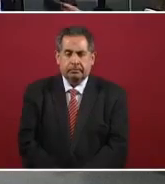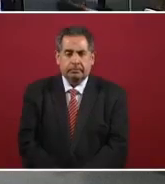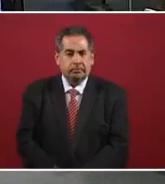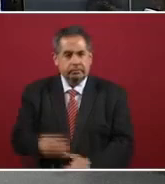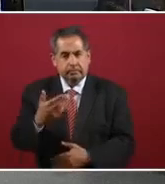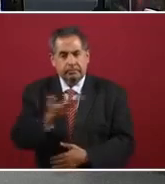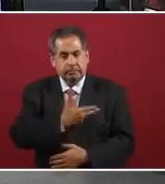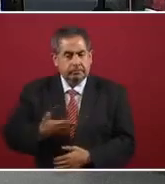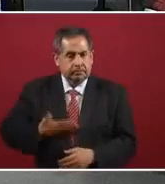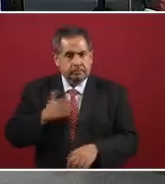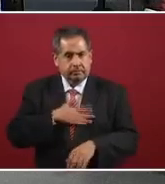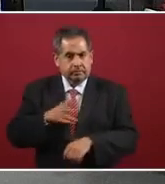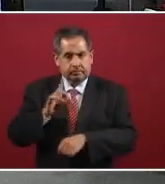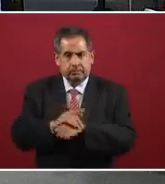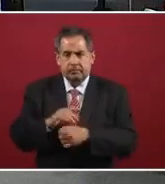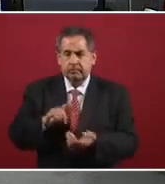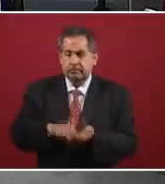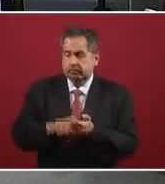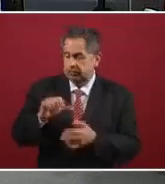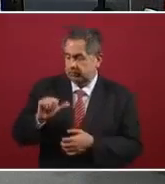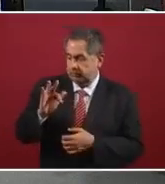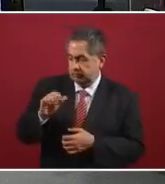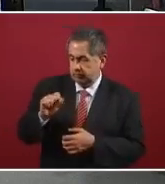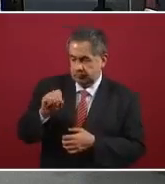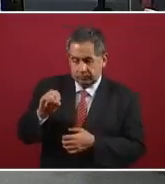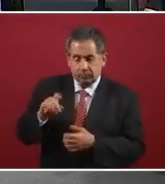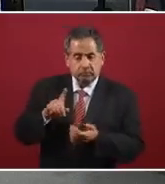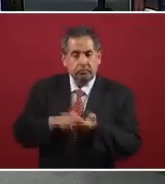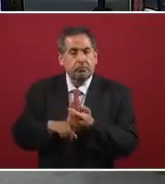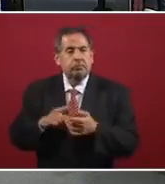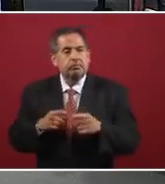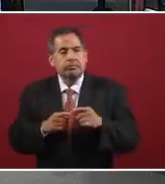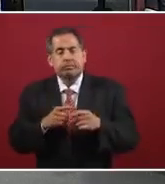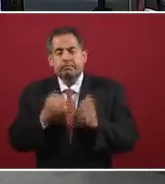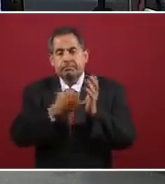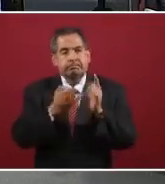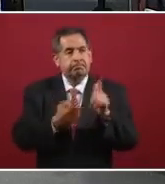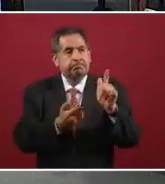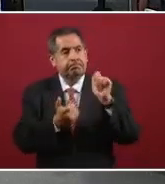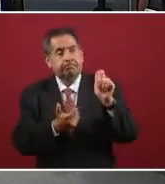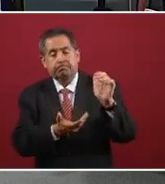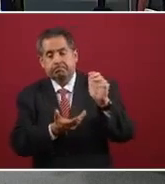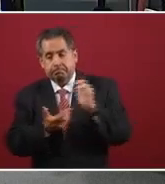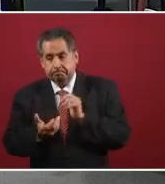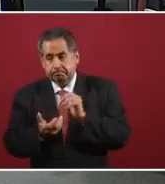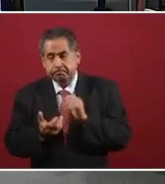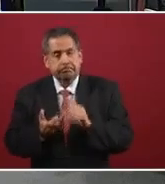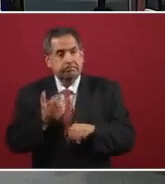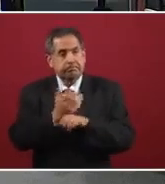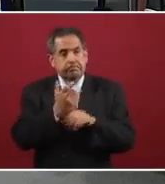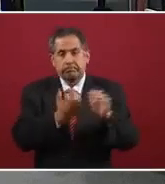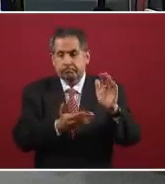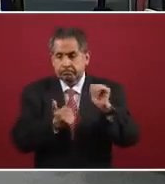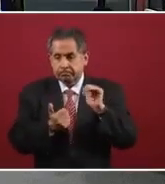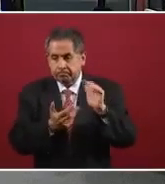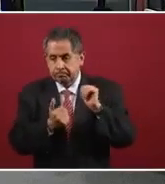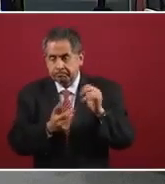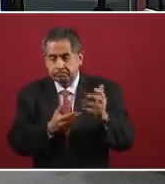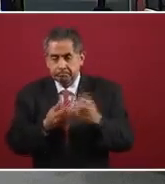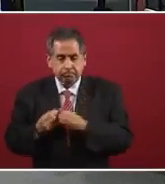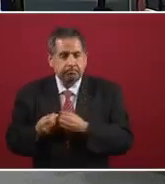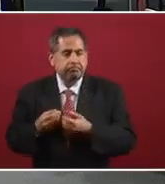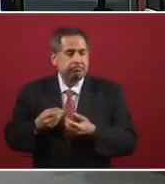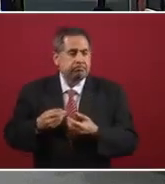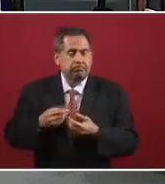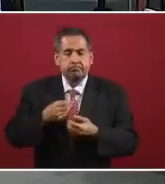Presidente, buenos días. Alfonso Bárcenas, de Cadena Raza. Sobre el tema de las remesas, lamentablemente hubo una disminución de las remesas de los